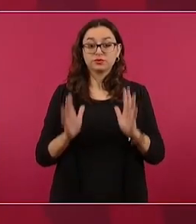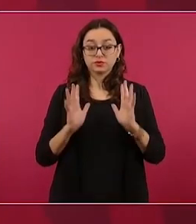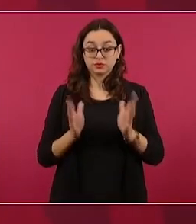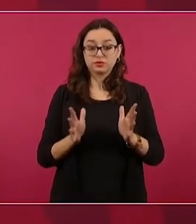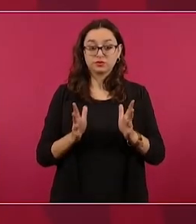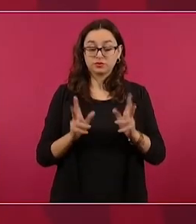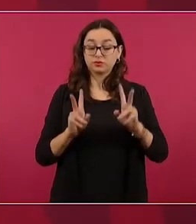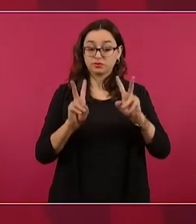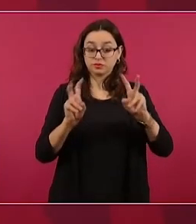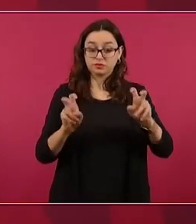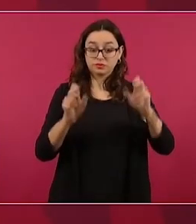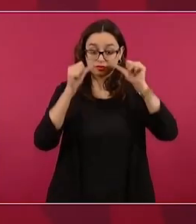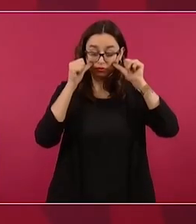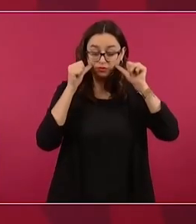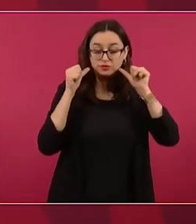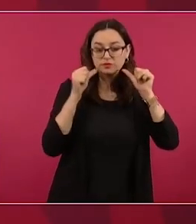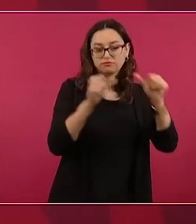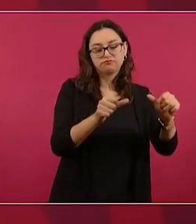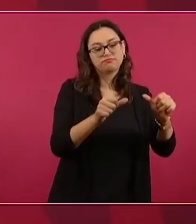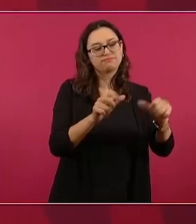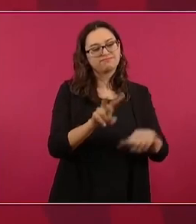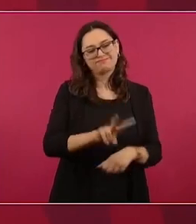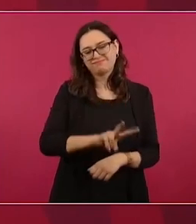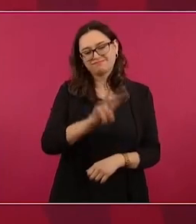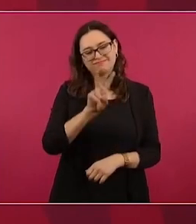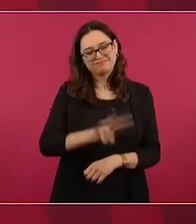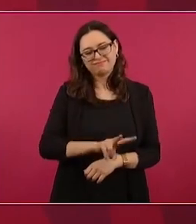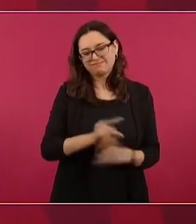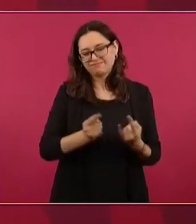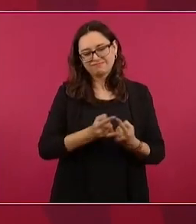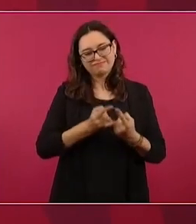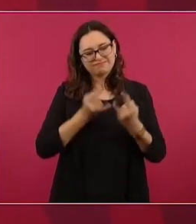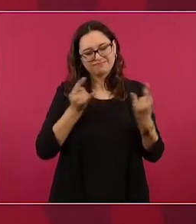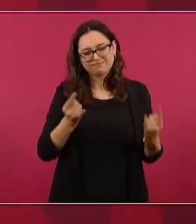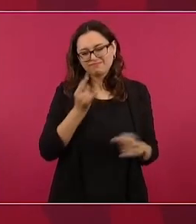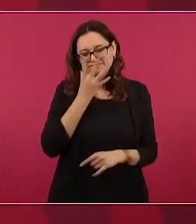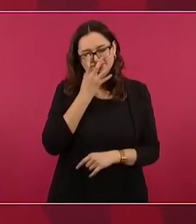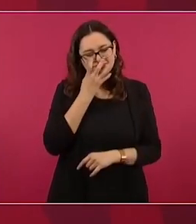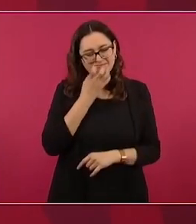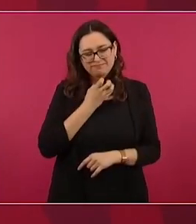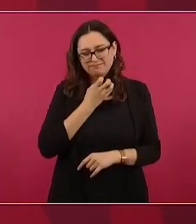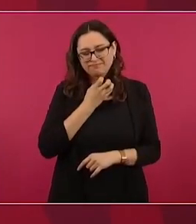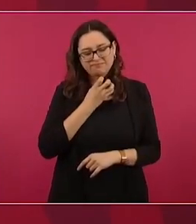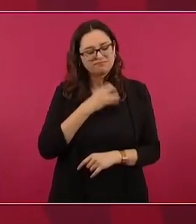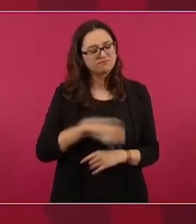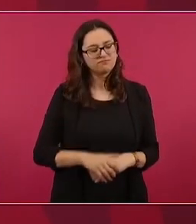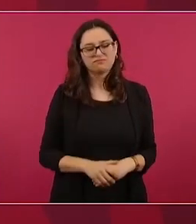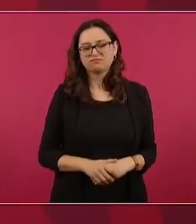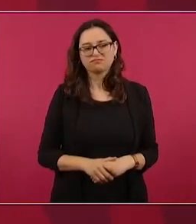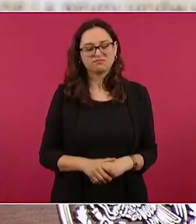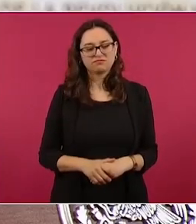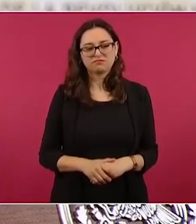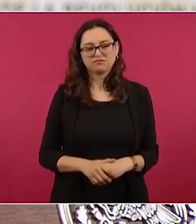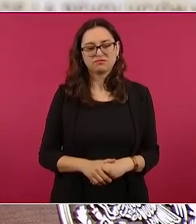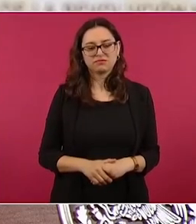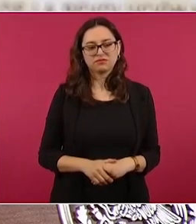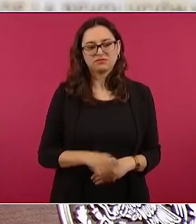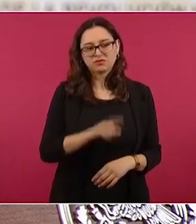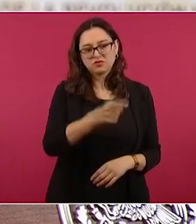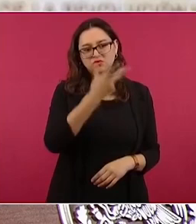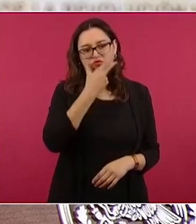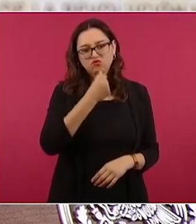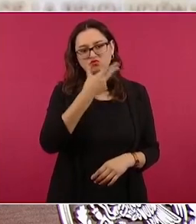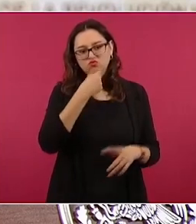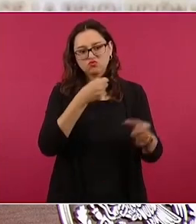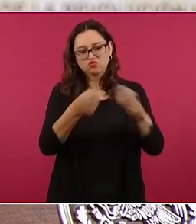atendiendo. Es un lamentable caso de asesinato de este